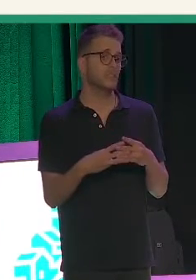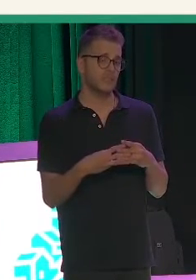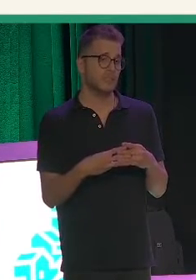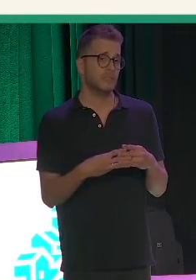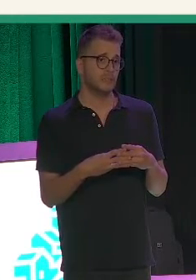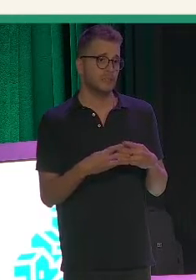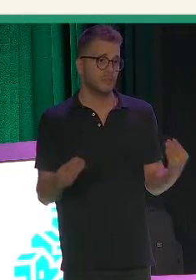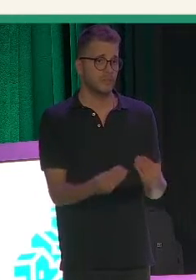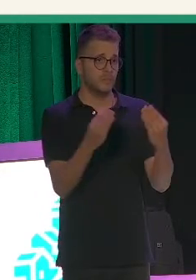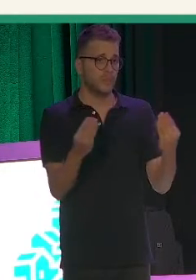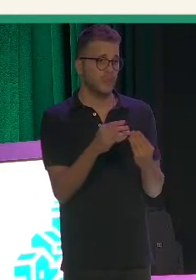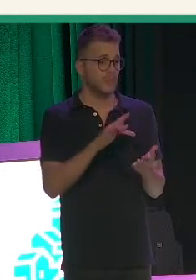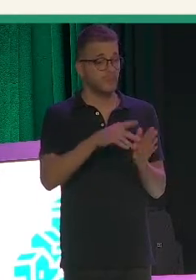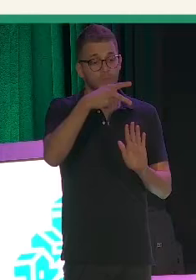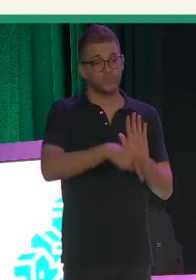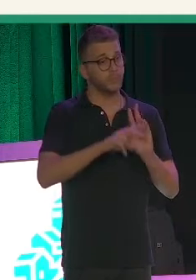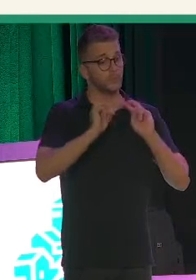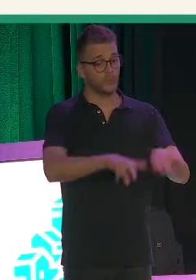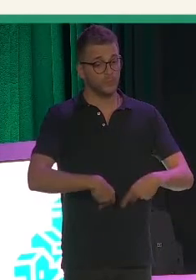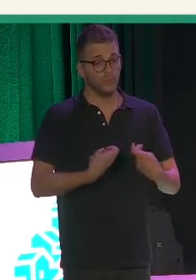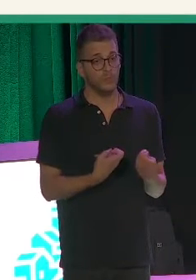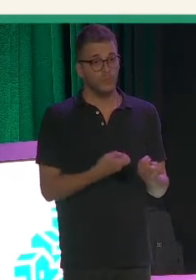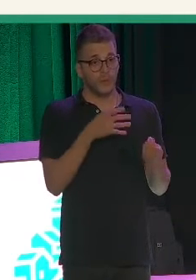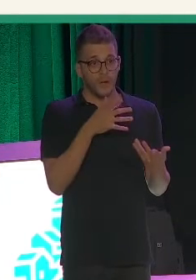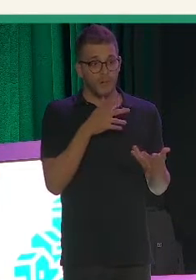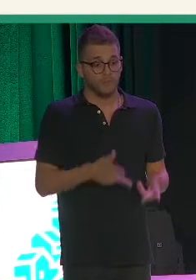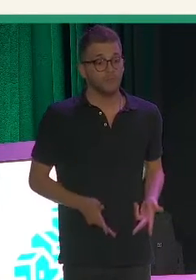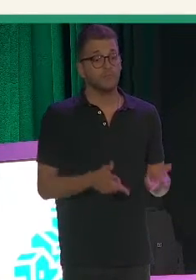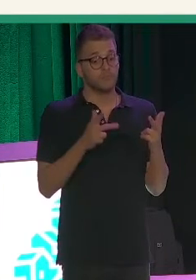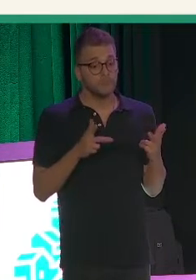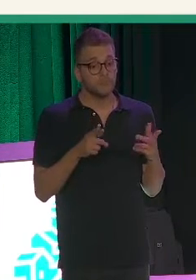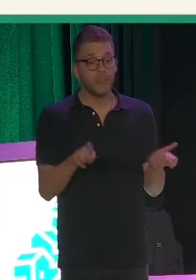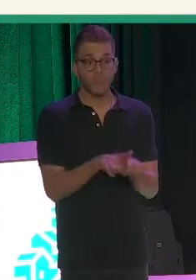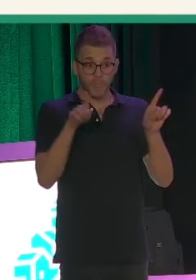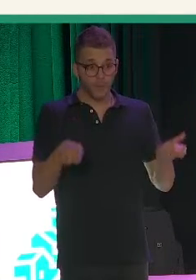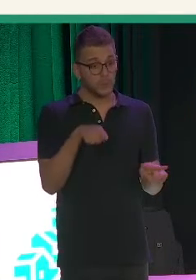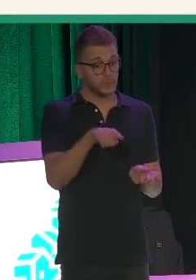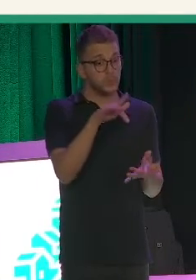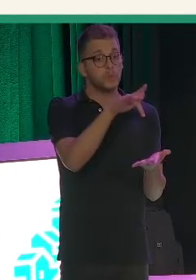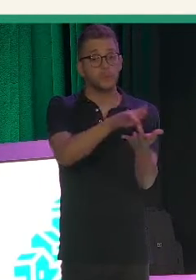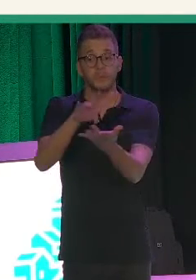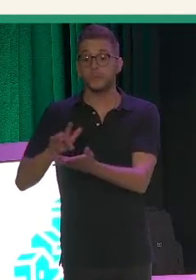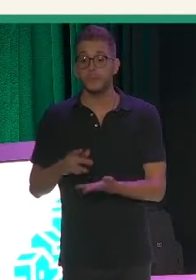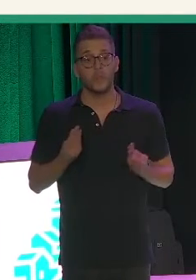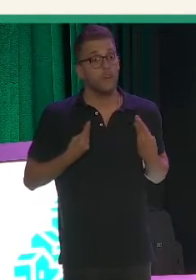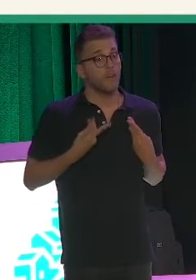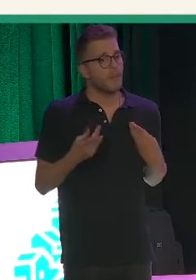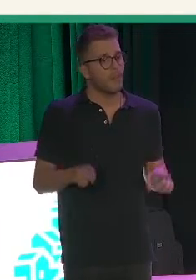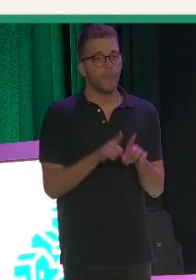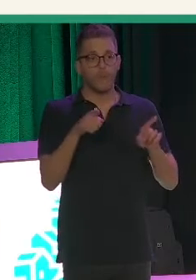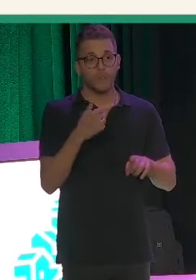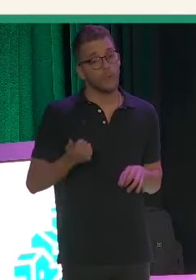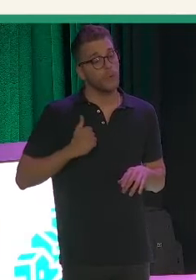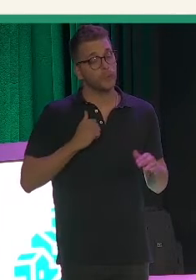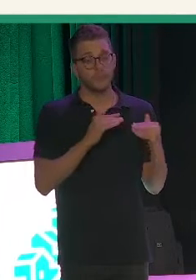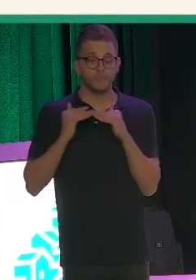luego, reformas normativas de calado que permitan que vivas donde vivas en España tengas las mismas oportunidades.